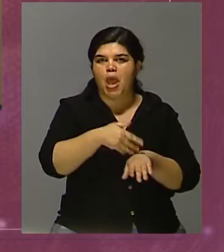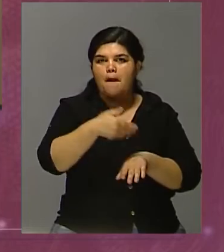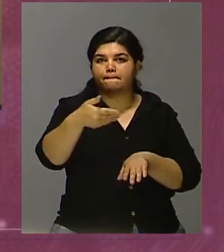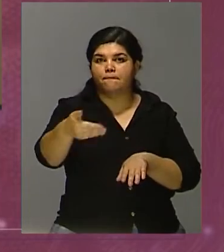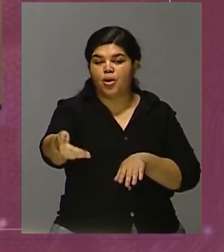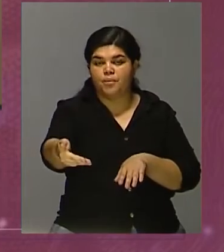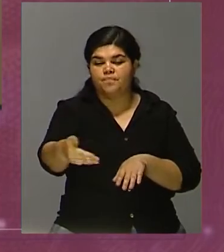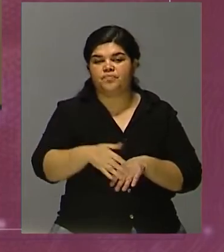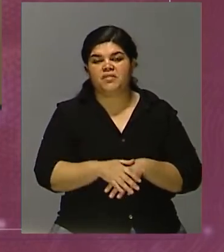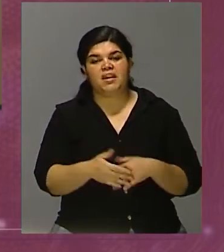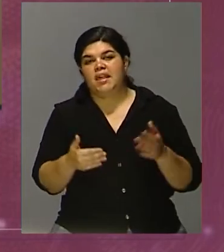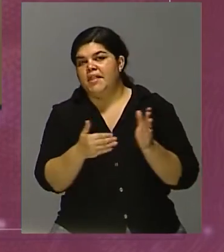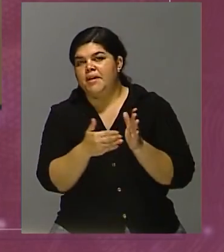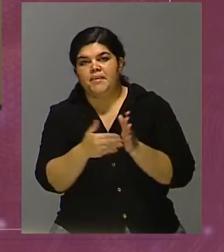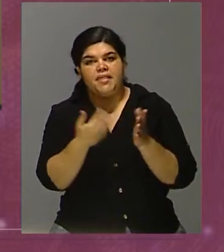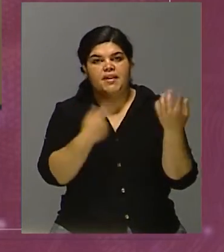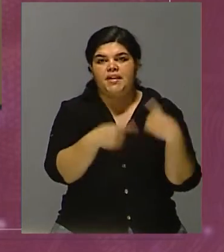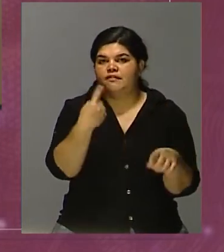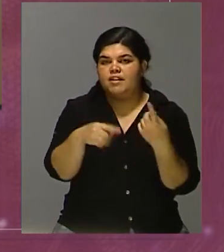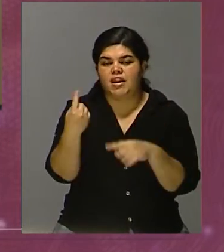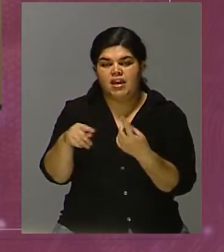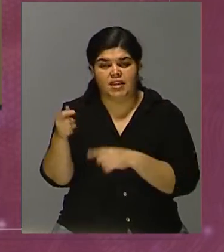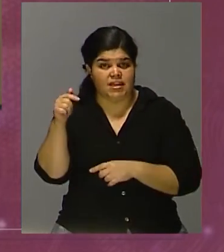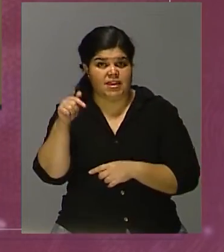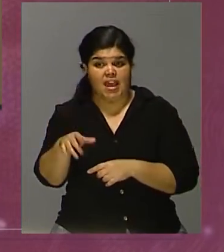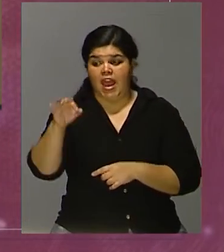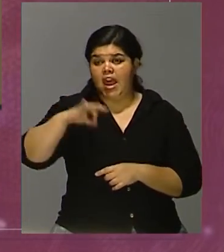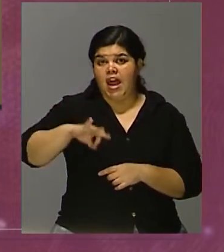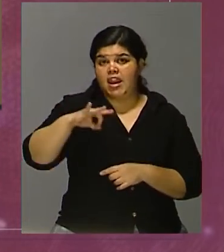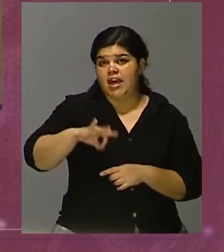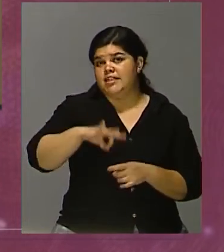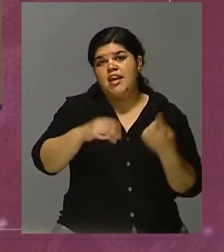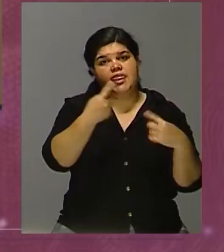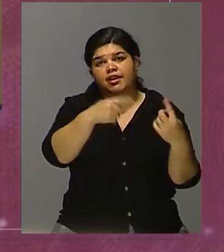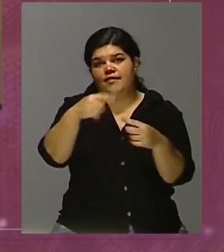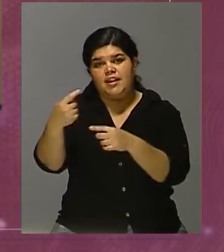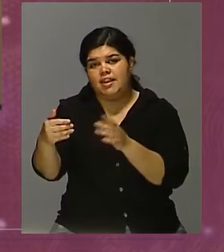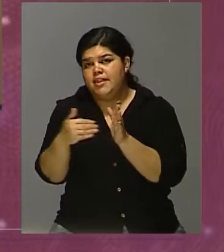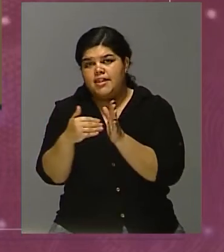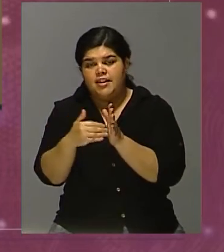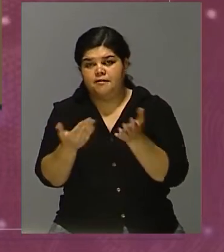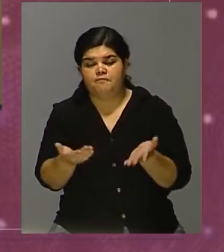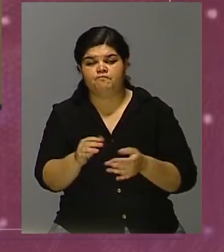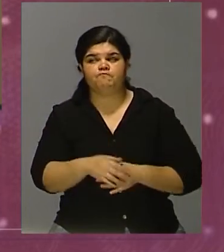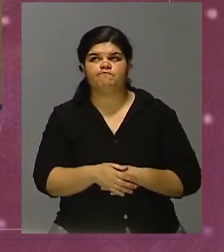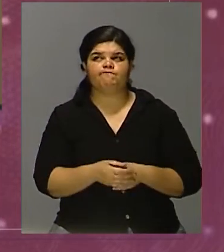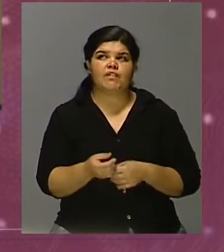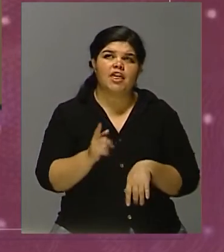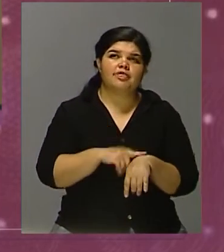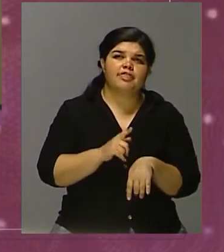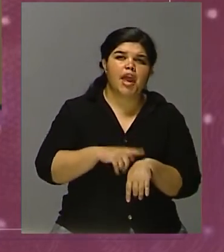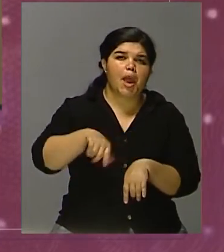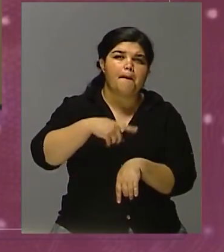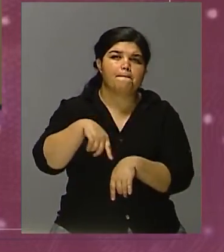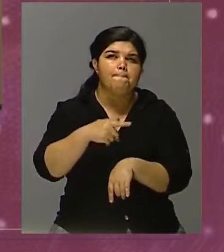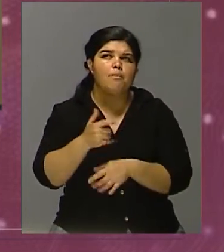va a variar en cuanto tengamos esa posible ganancia. Contanos un poquito de cuánto tiene que tener de paciencia mínima un inversor